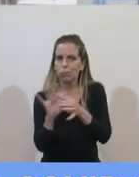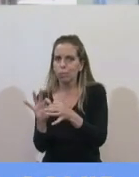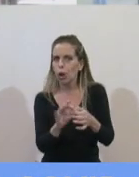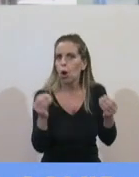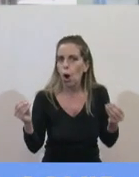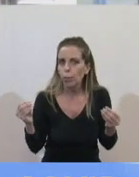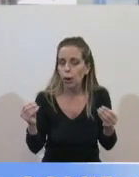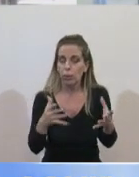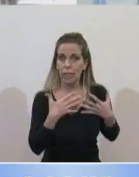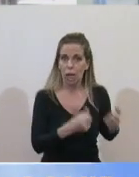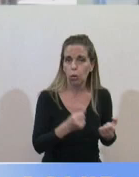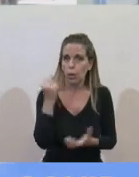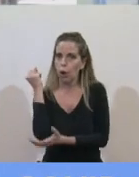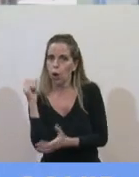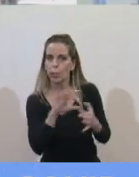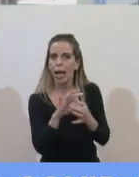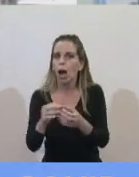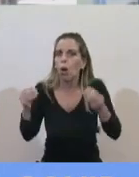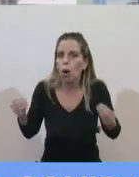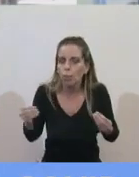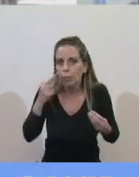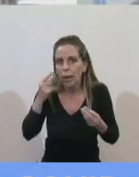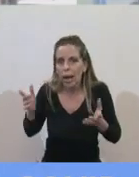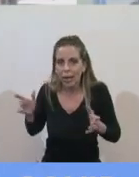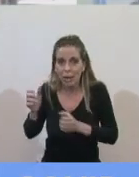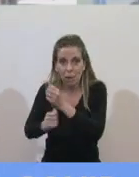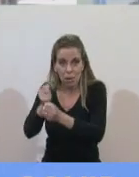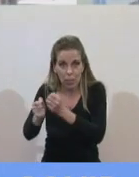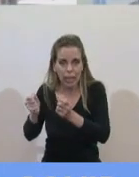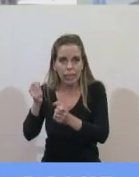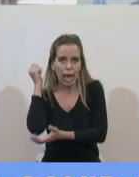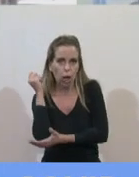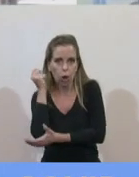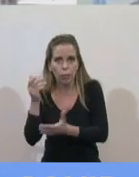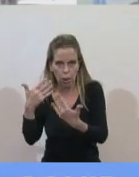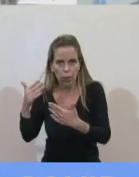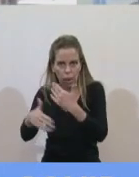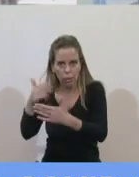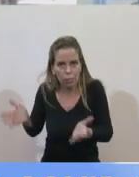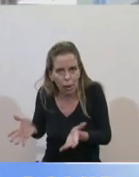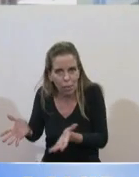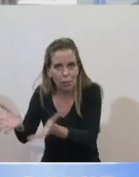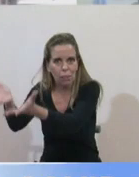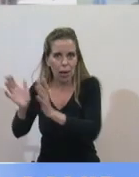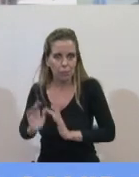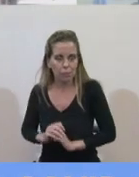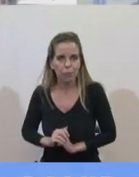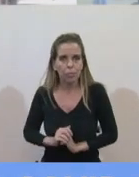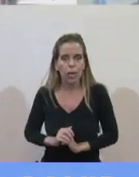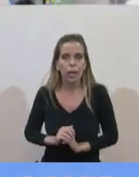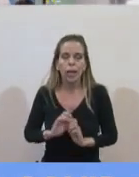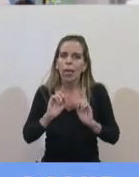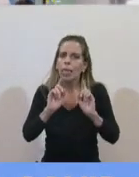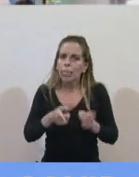vista sanitario pero maximizando la actividad económica para que eso no tenga impacto como decía a largo plazo déjenme